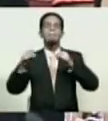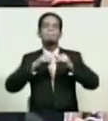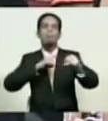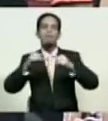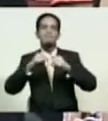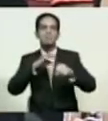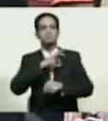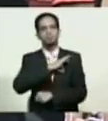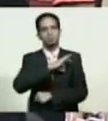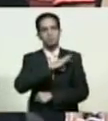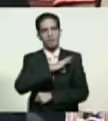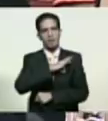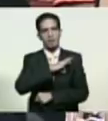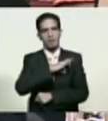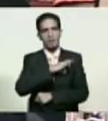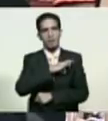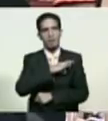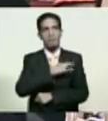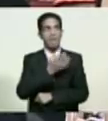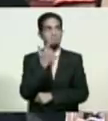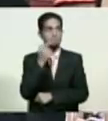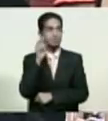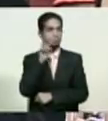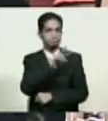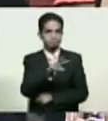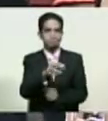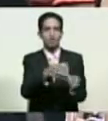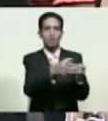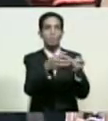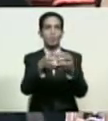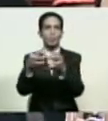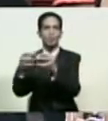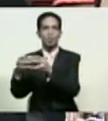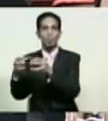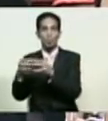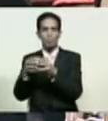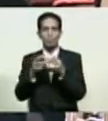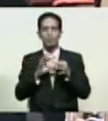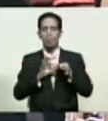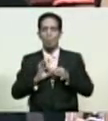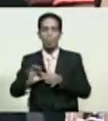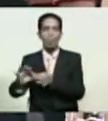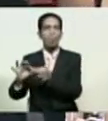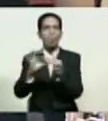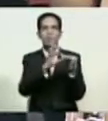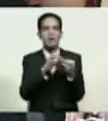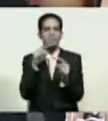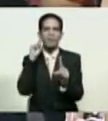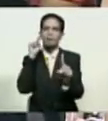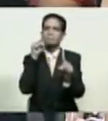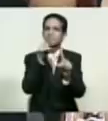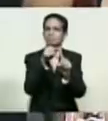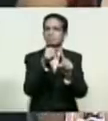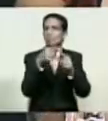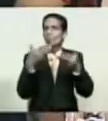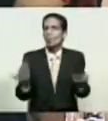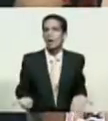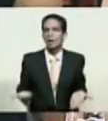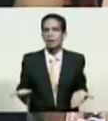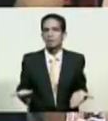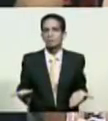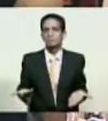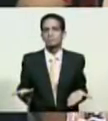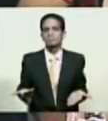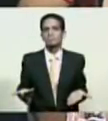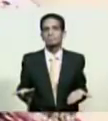movimientos sociales. Aquí están todas las fuerzas sociales del país unidas en un objetivo. ¿Cuál es el objetivo?